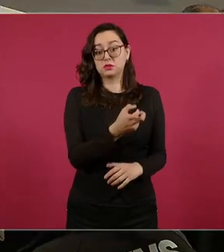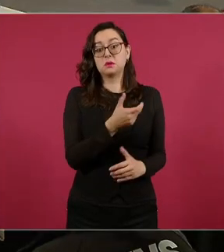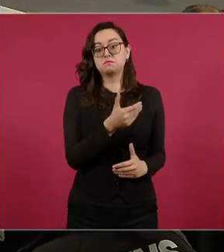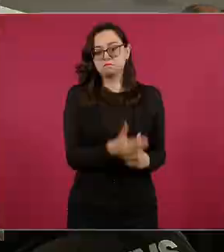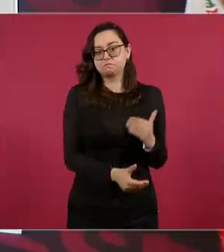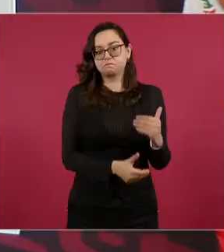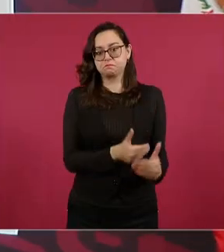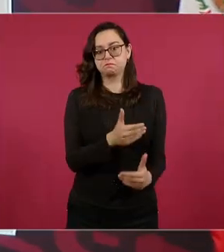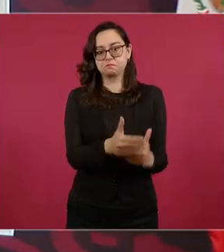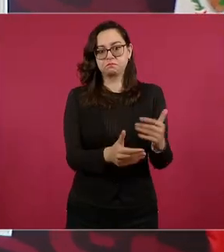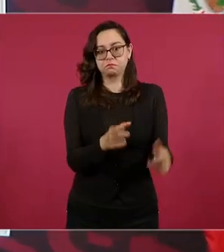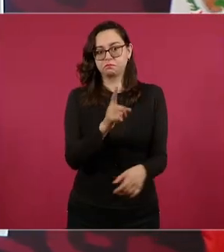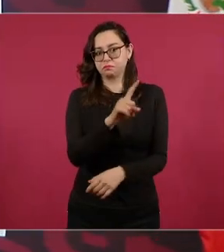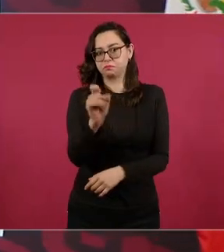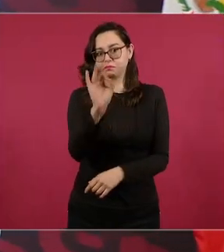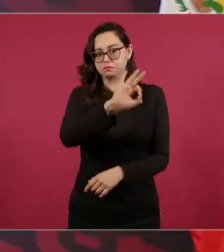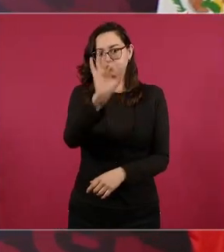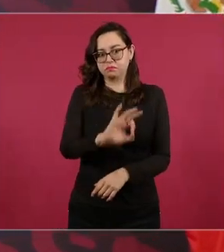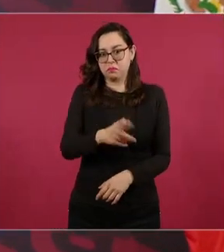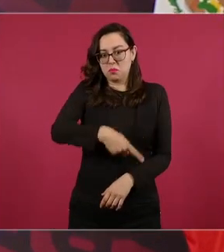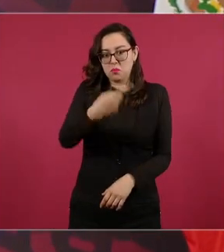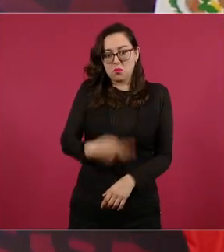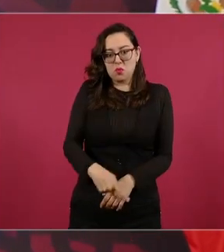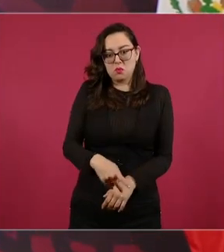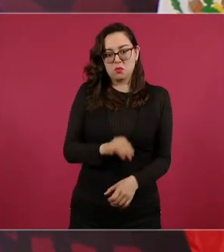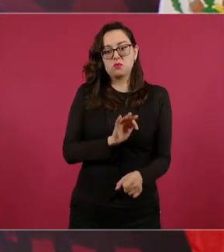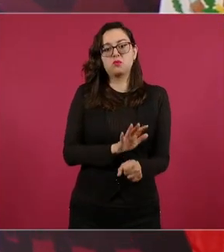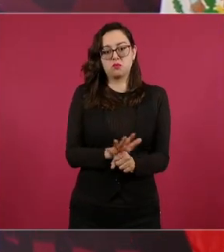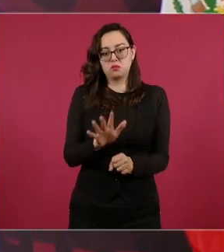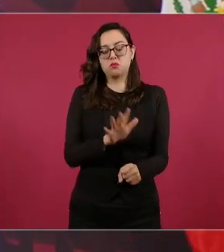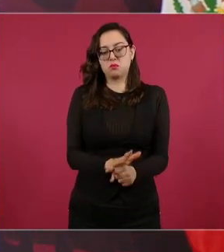podría tener la autosuficiencia hacia adelante.